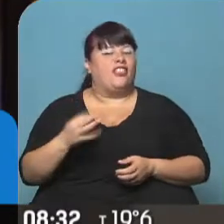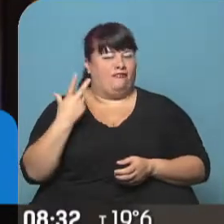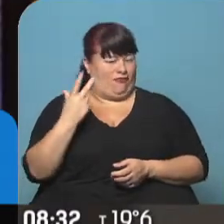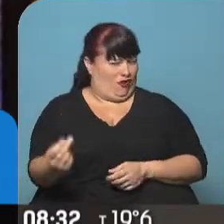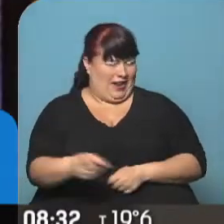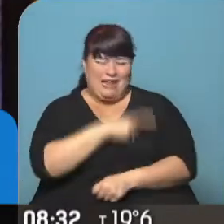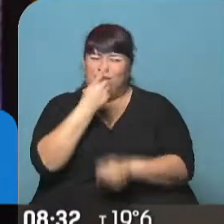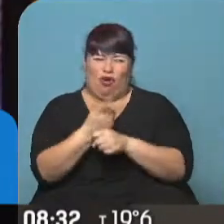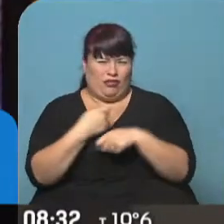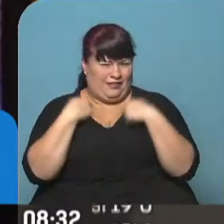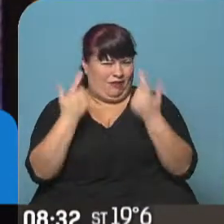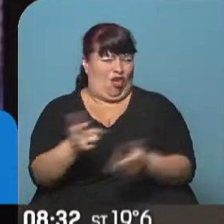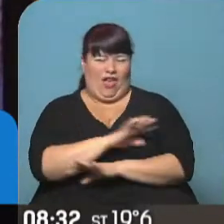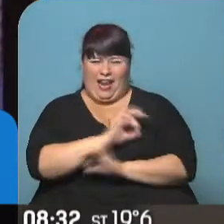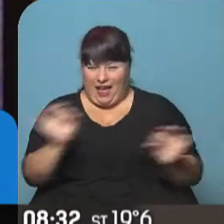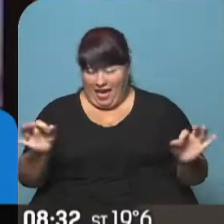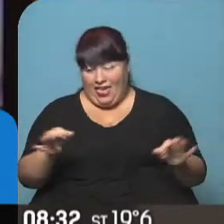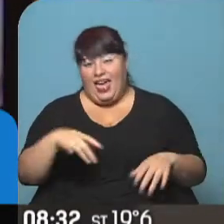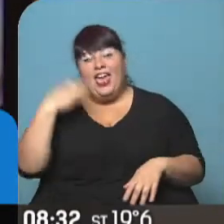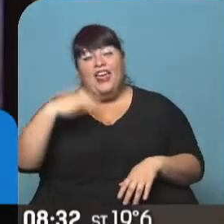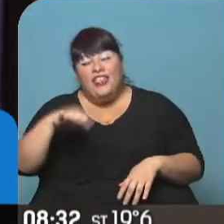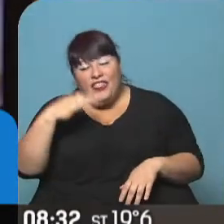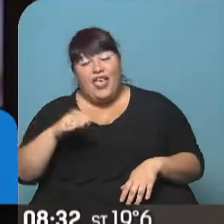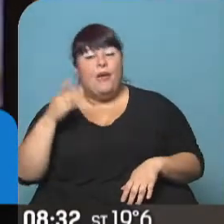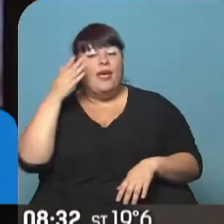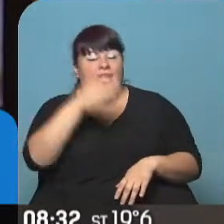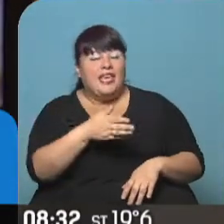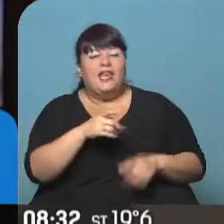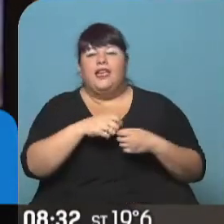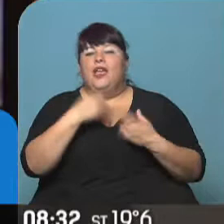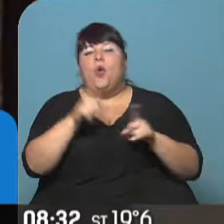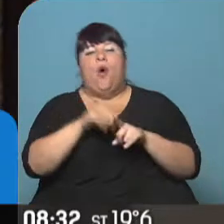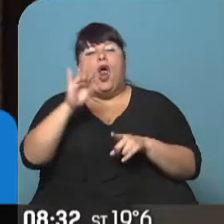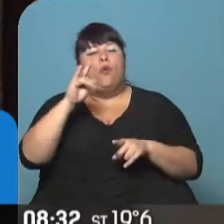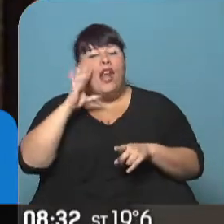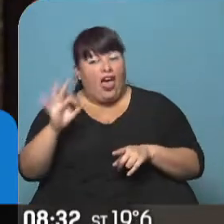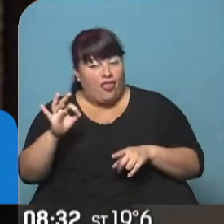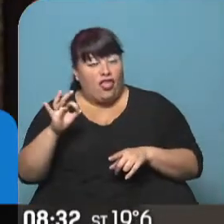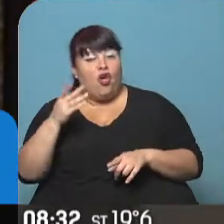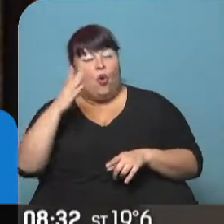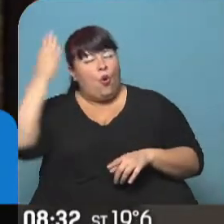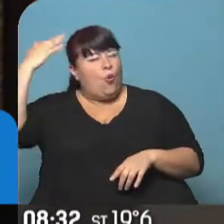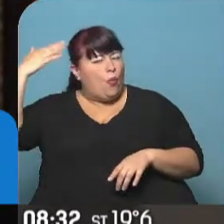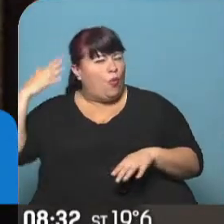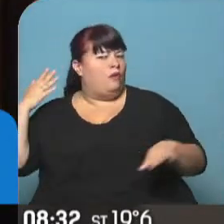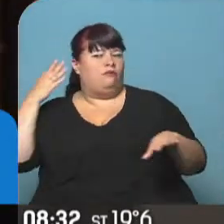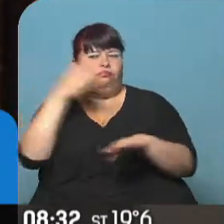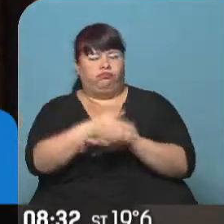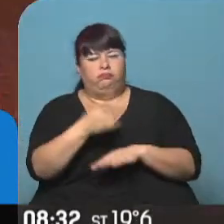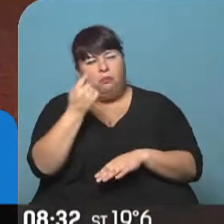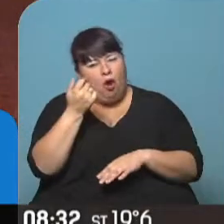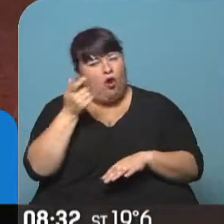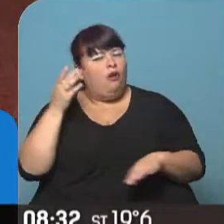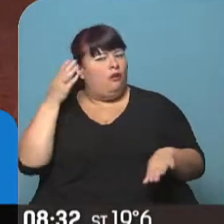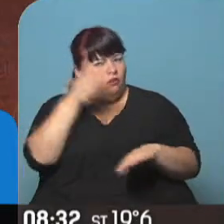Era imposible, imposible. Tenías que ir como fue Bonadío como Fonadío en algún momento fue, te diré, uno de los